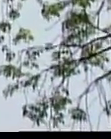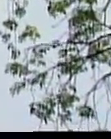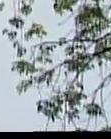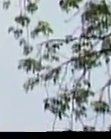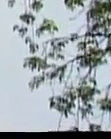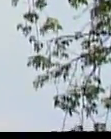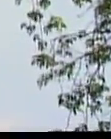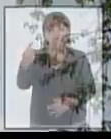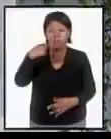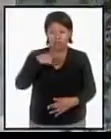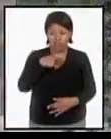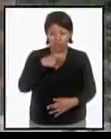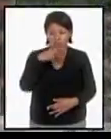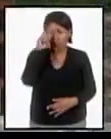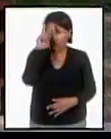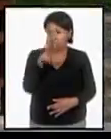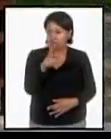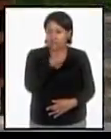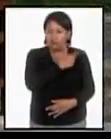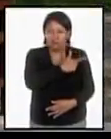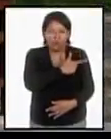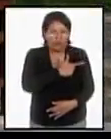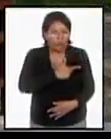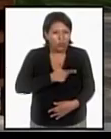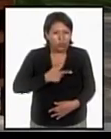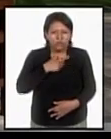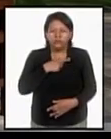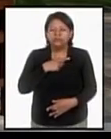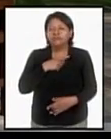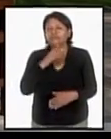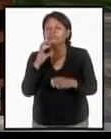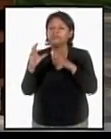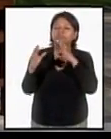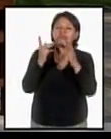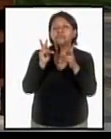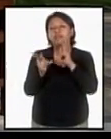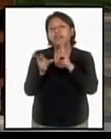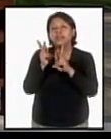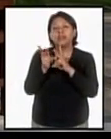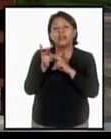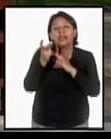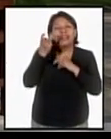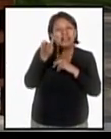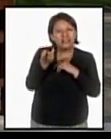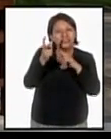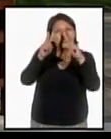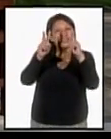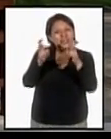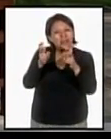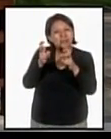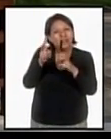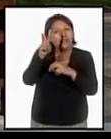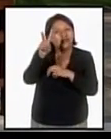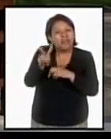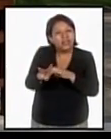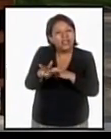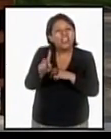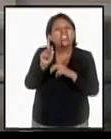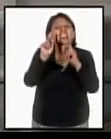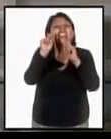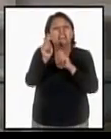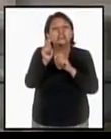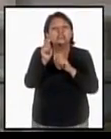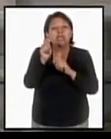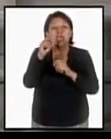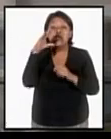Bueno, es para nosotros verdaderamente un gusto y estamos conversando desde hace rato sobre esta realidad de la negritud en nuestro país con